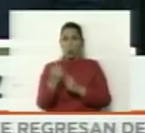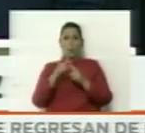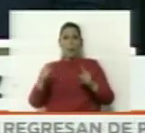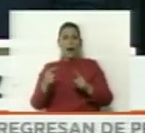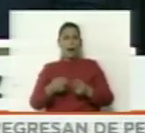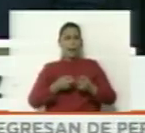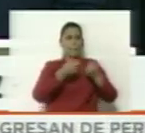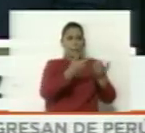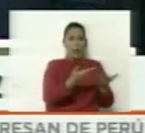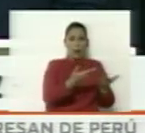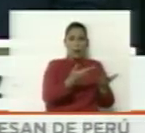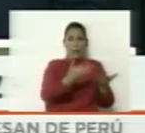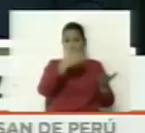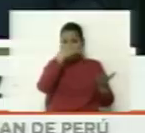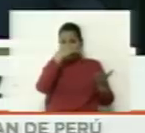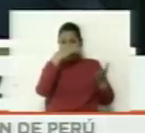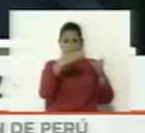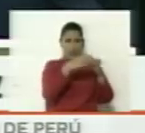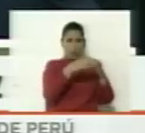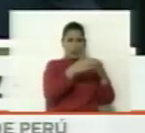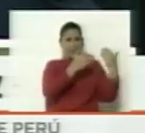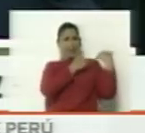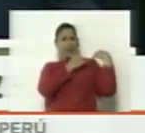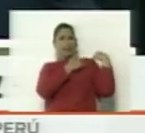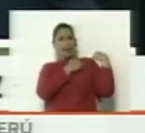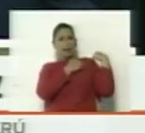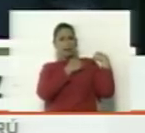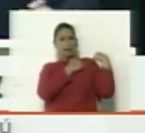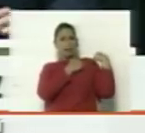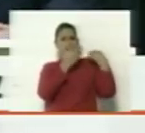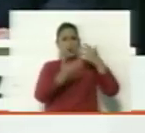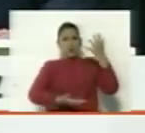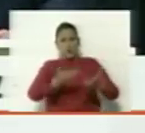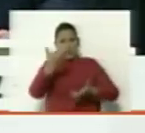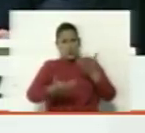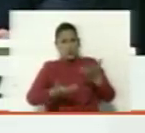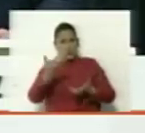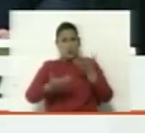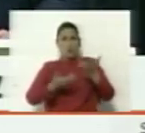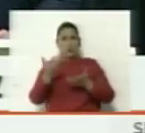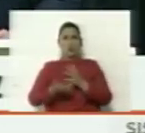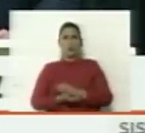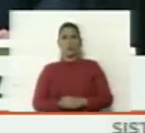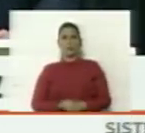entregarle a los terroristas que se iban a encargar de quemar